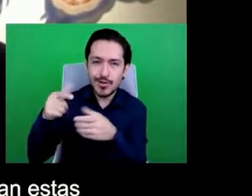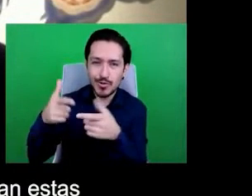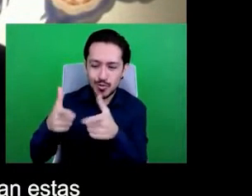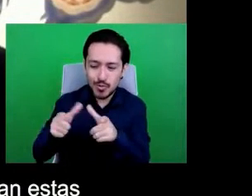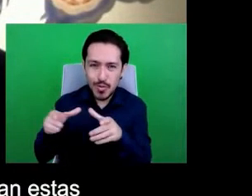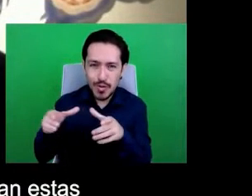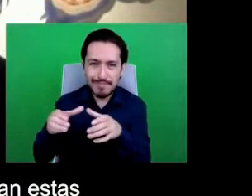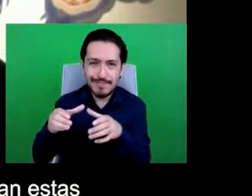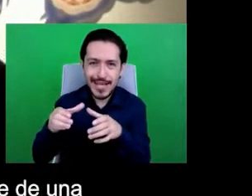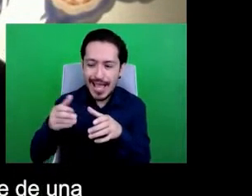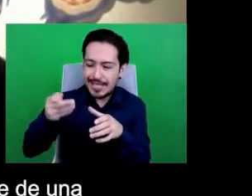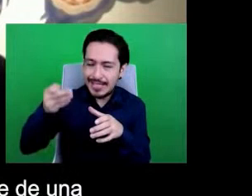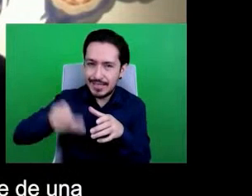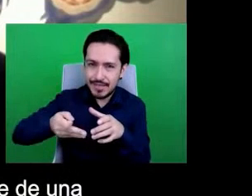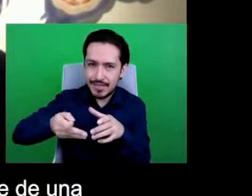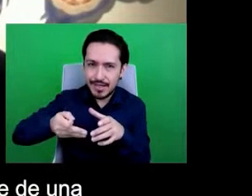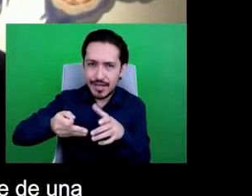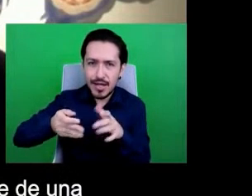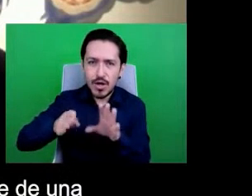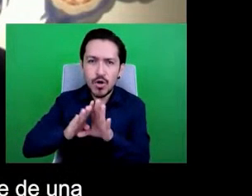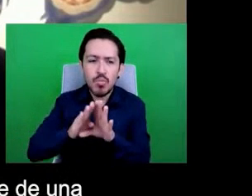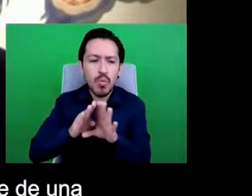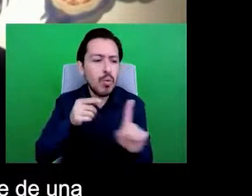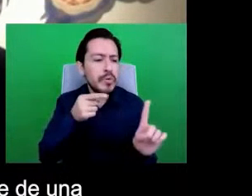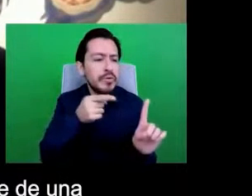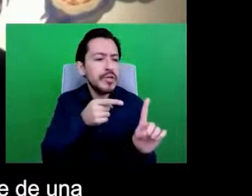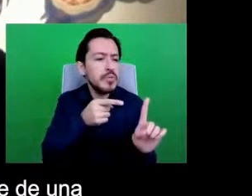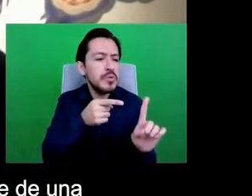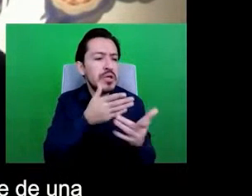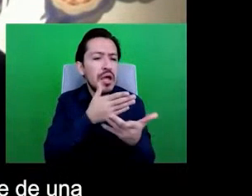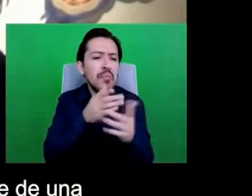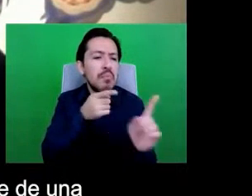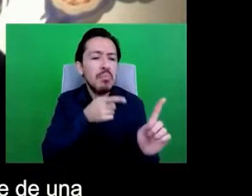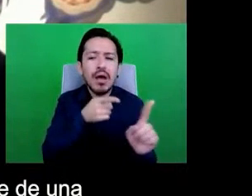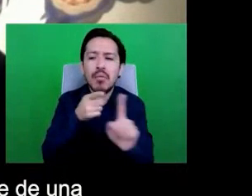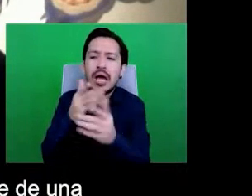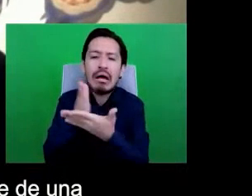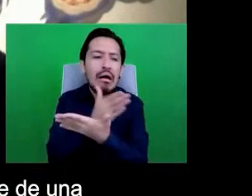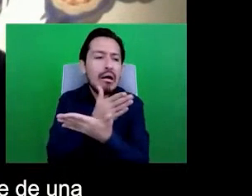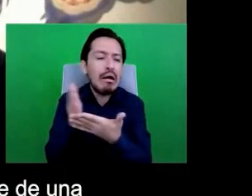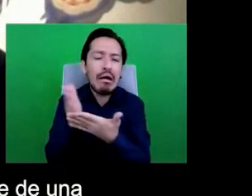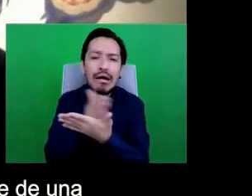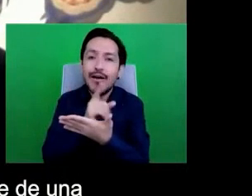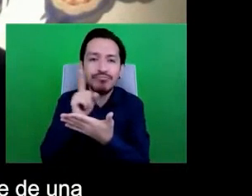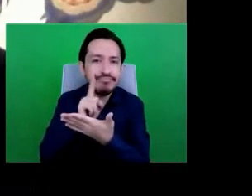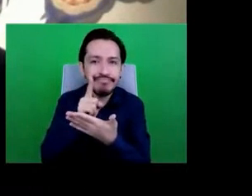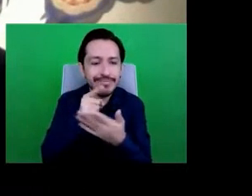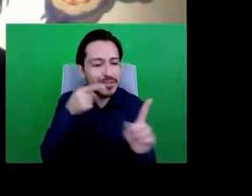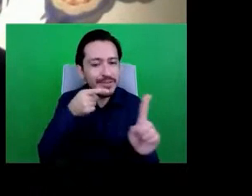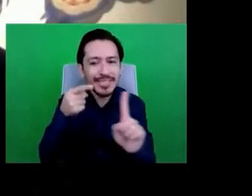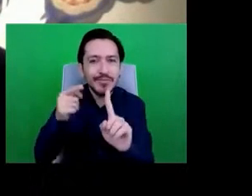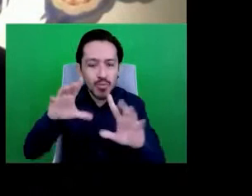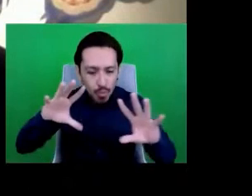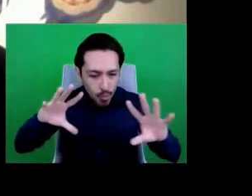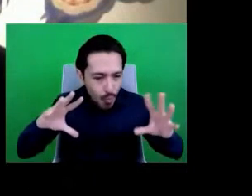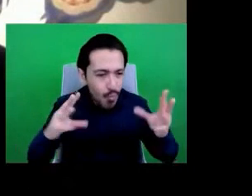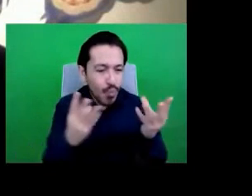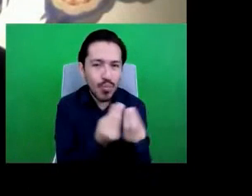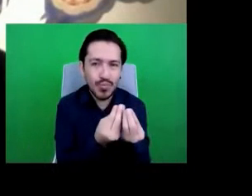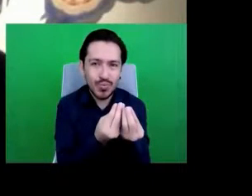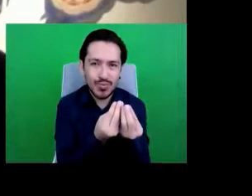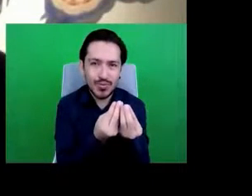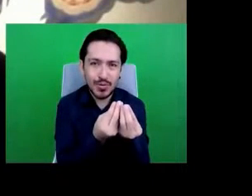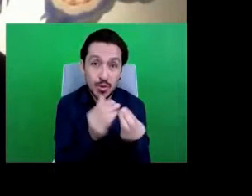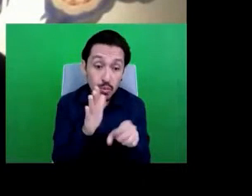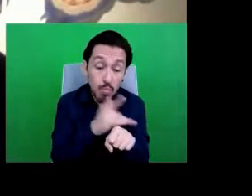de forma aislada. Solamente se pueden buscar si es que forman parte de una estrategia más amplia que abrace otros aspectos